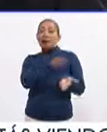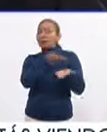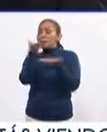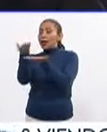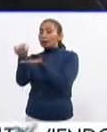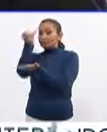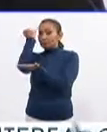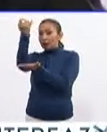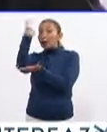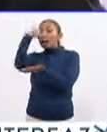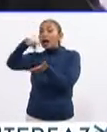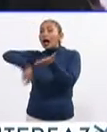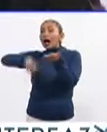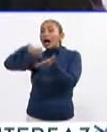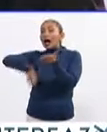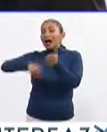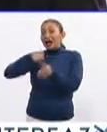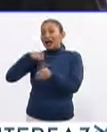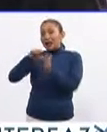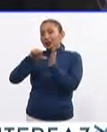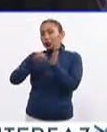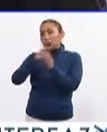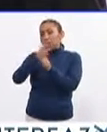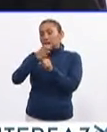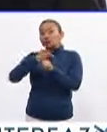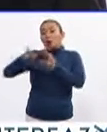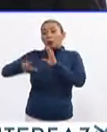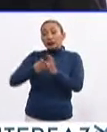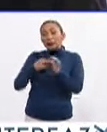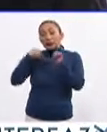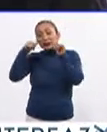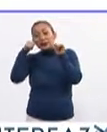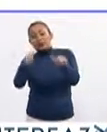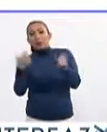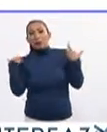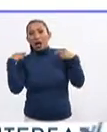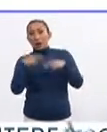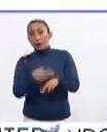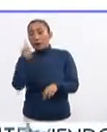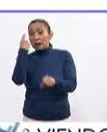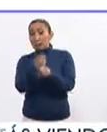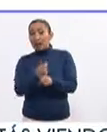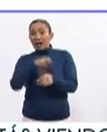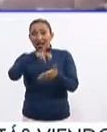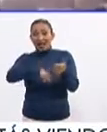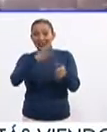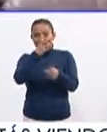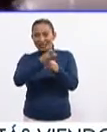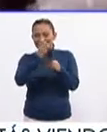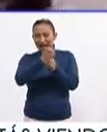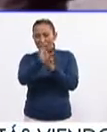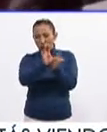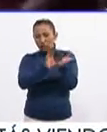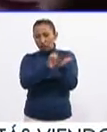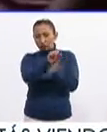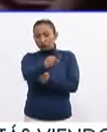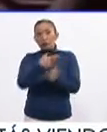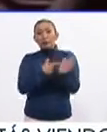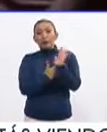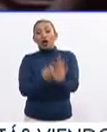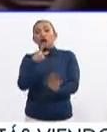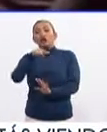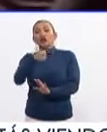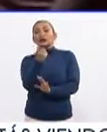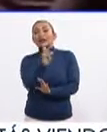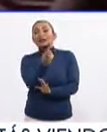una iniciativa de reforma cuyo propósito es revalorizar la labor docente. La primera reforma al 3º constitucional se presentó